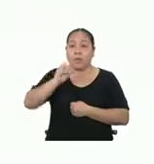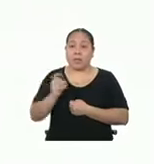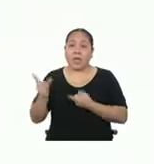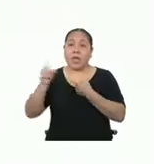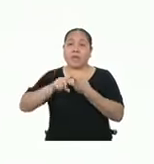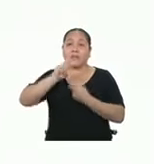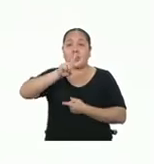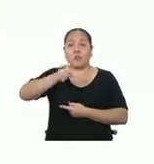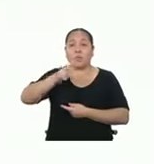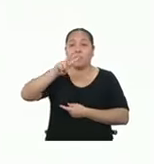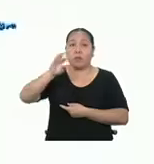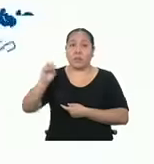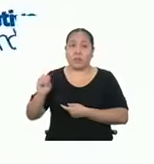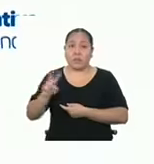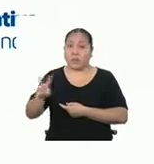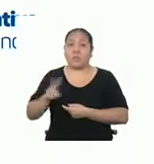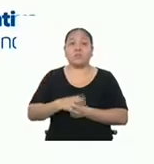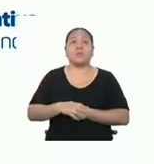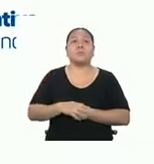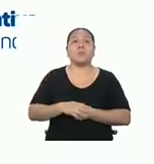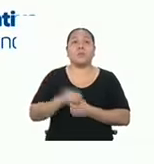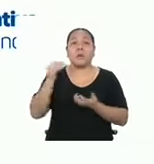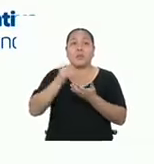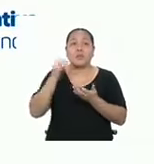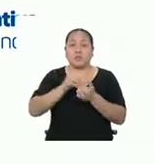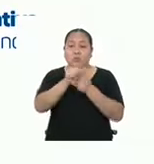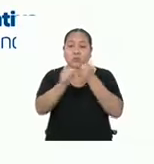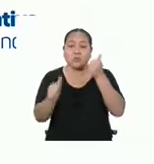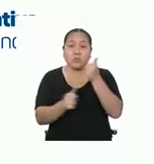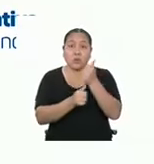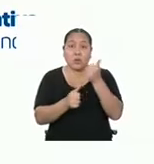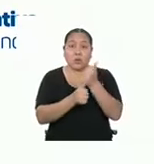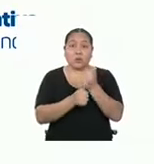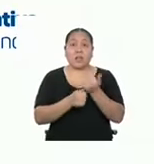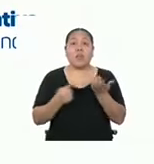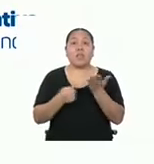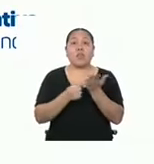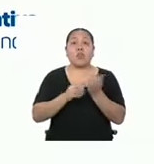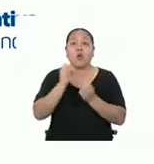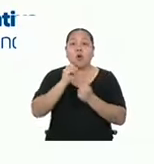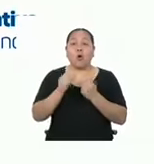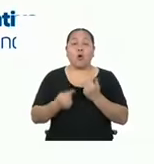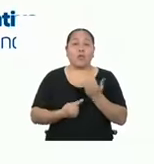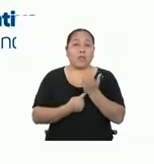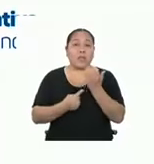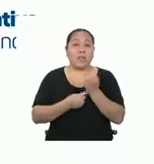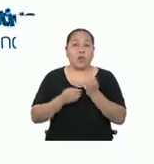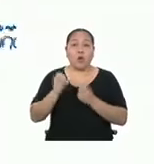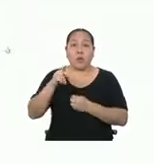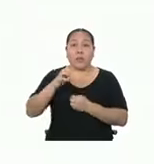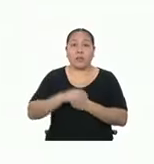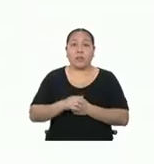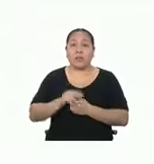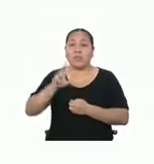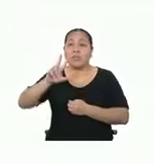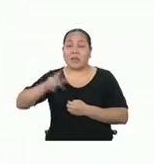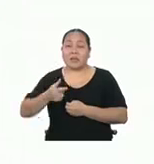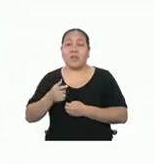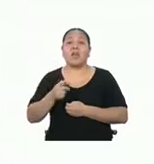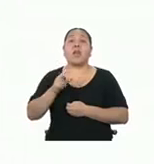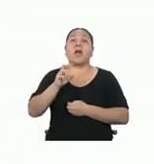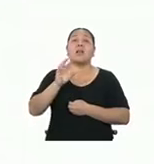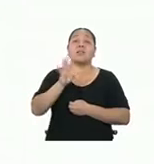al 2022 Para estudios de programas de formación de auxiliar técnico o técnico operativo Del tercer al quinto grado de secundaria